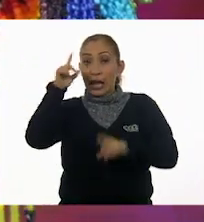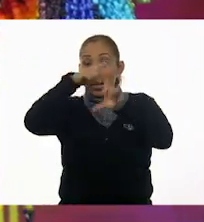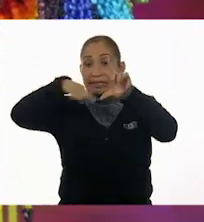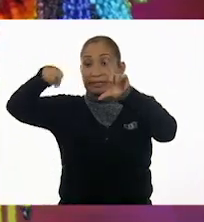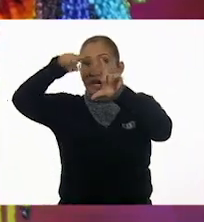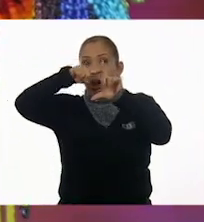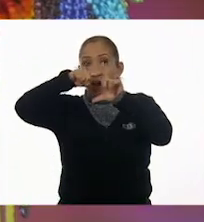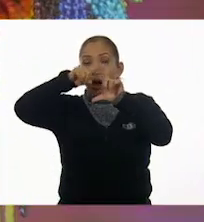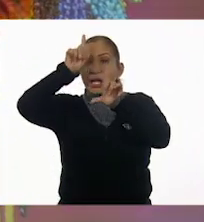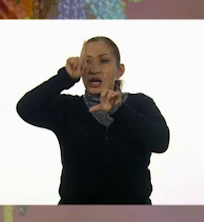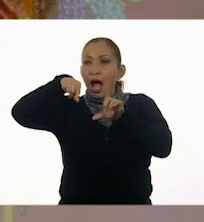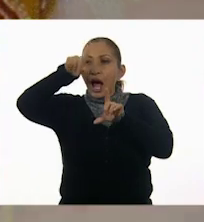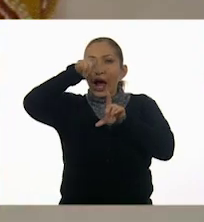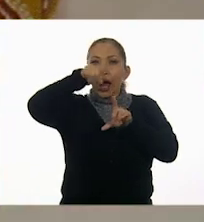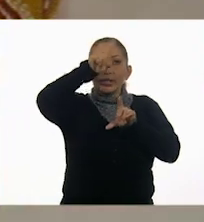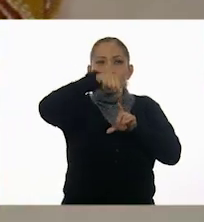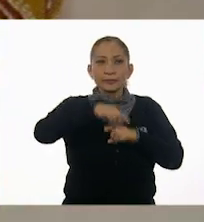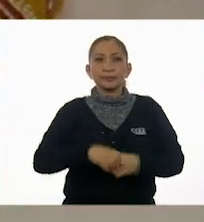Círculos y rayas.